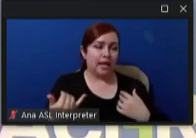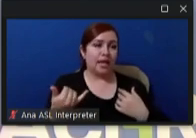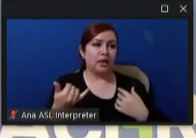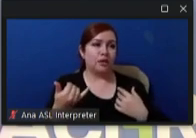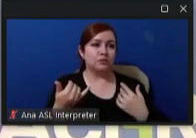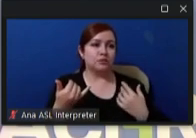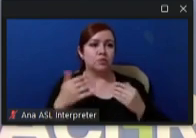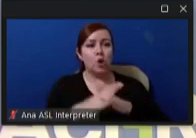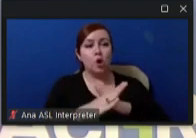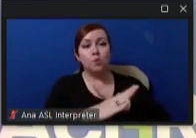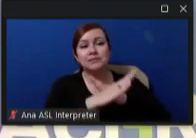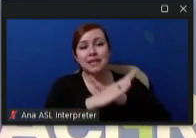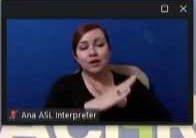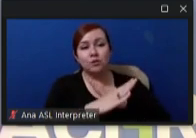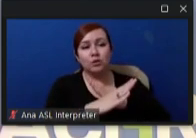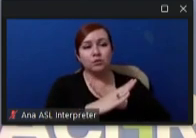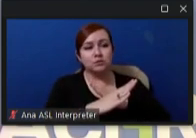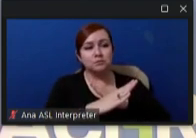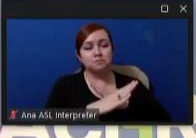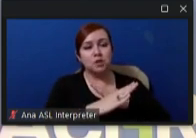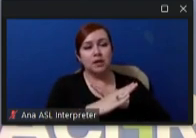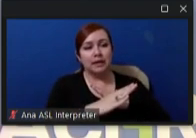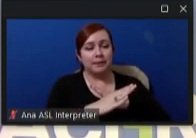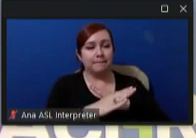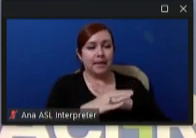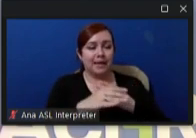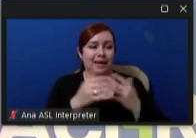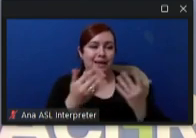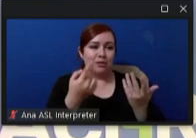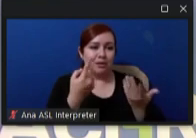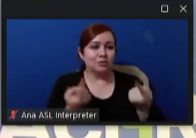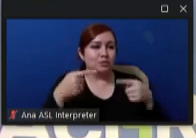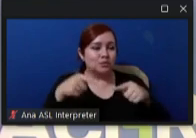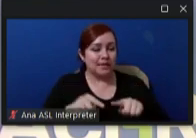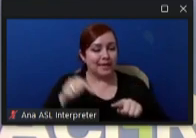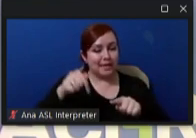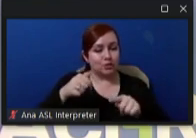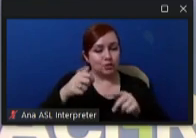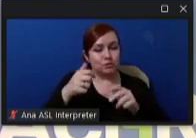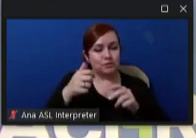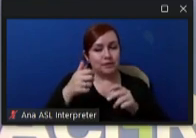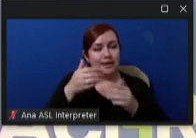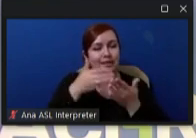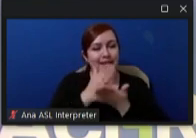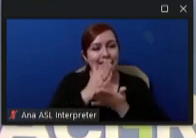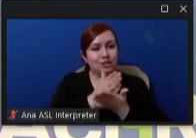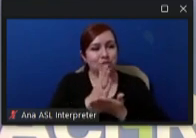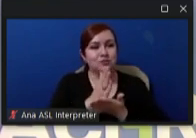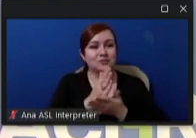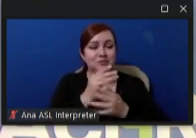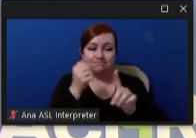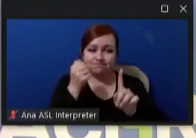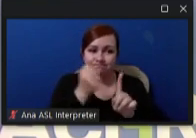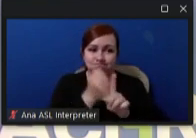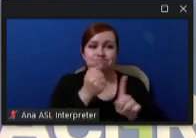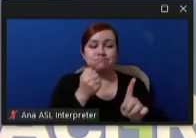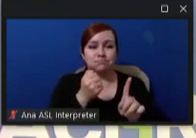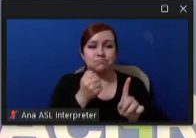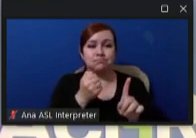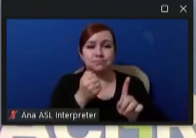condiciones en que estos derechos están viéndose afectados y que pueden ser